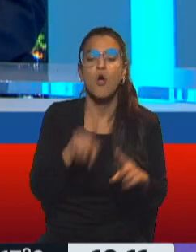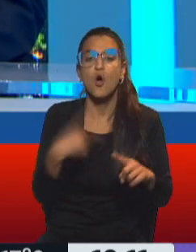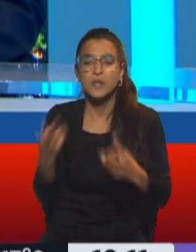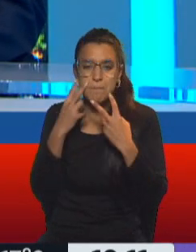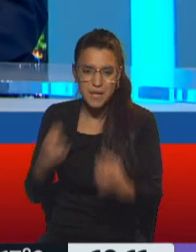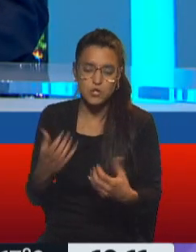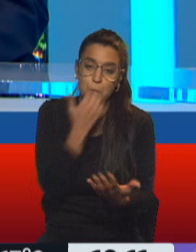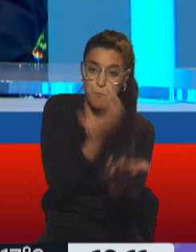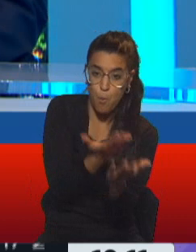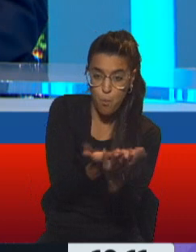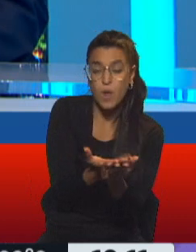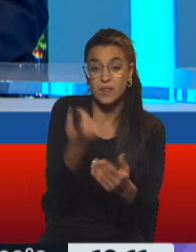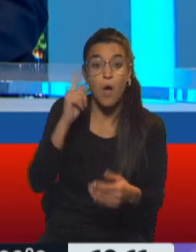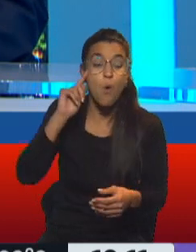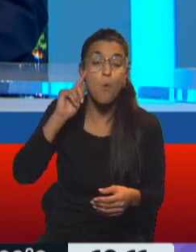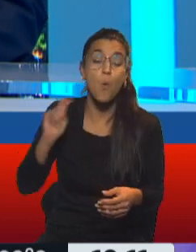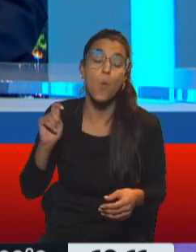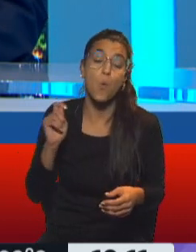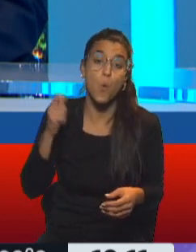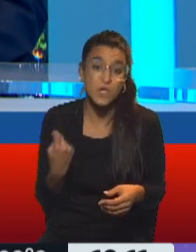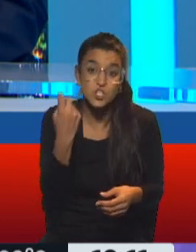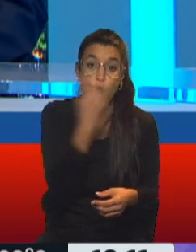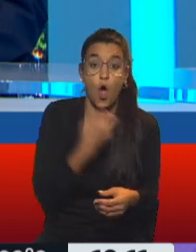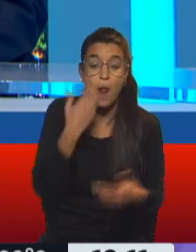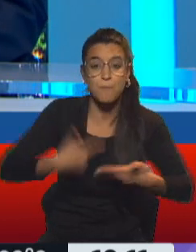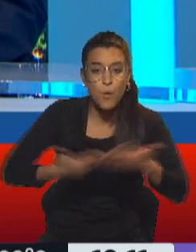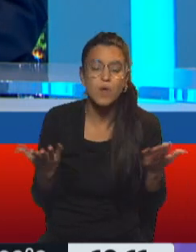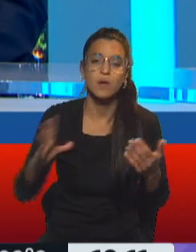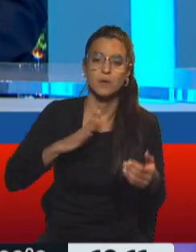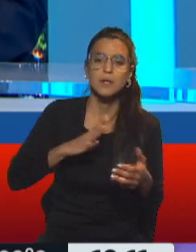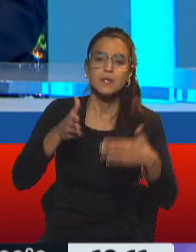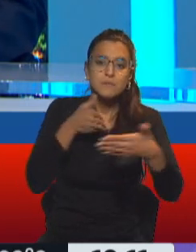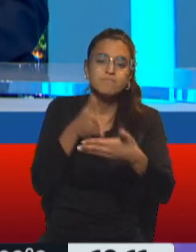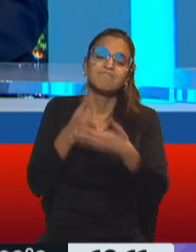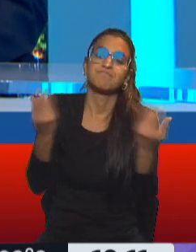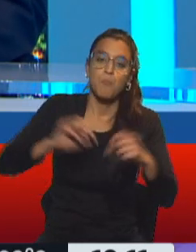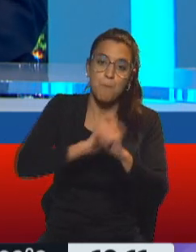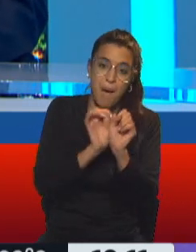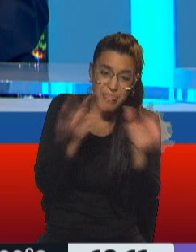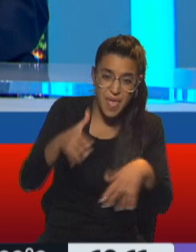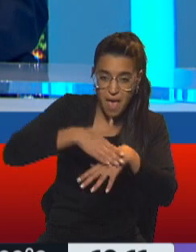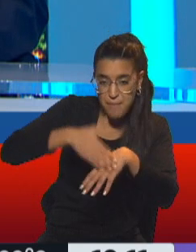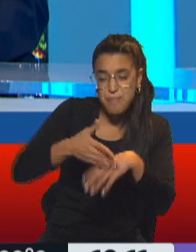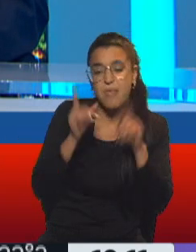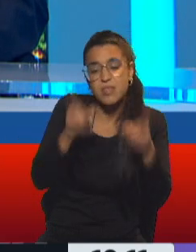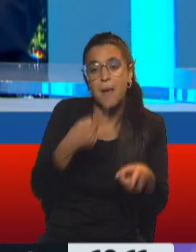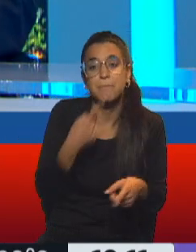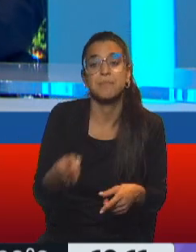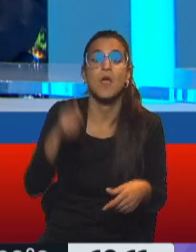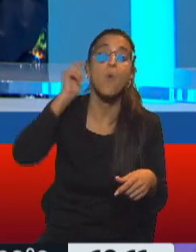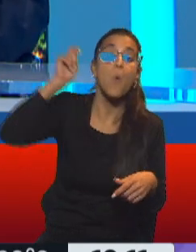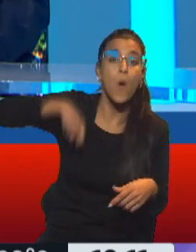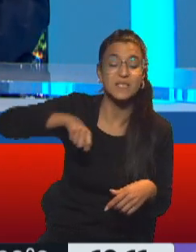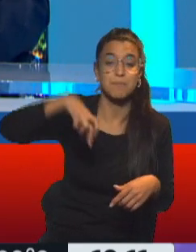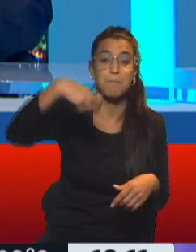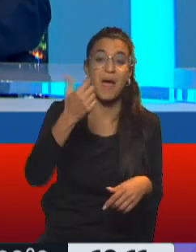fue propuesta para elevarse a juicio oral y público, eso quedó empantanado en buena medida por la pandemia, en buena medida porque el juez Alejo Ramos Padilla